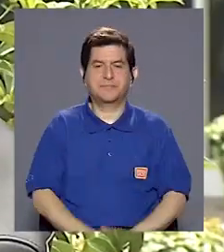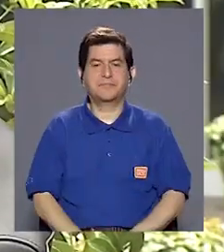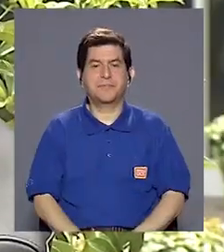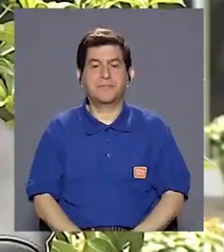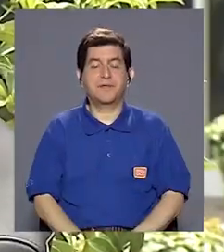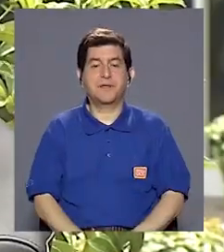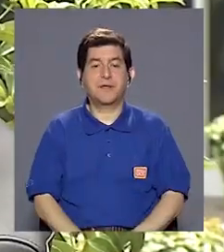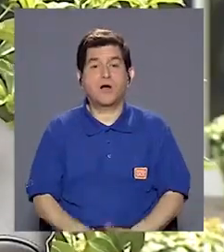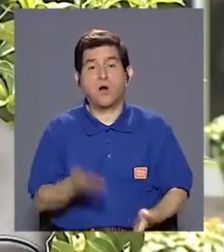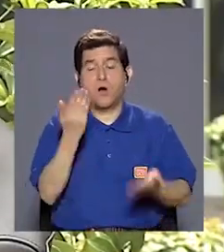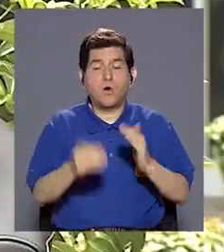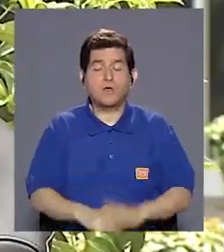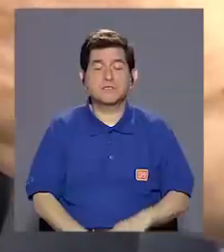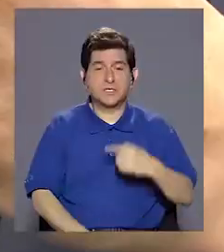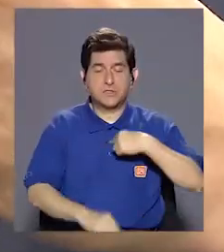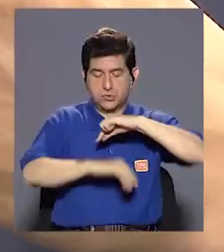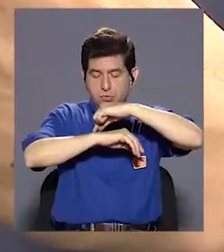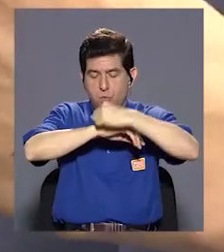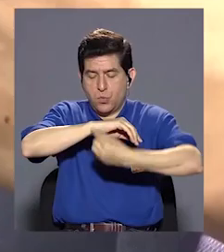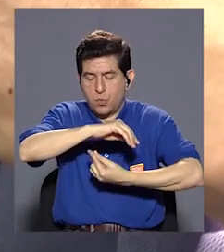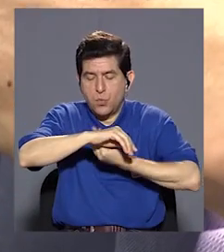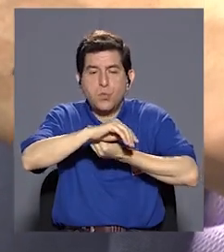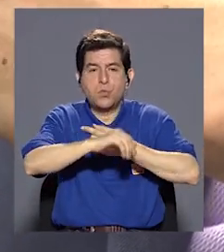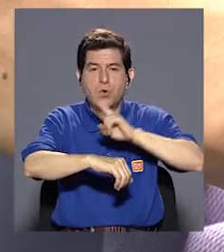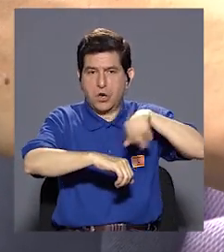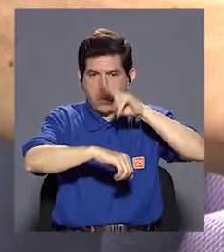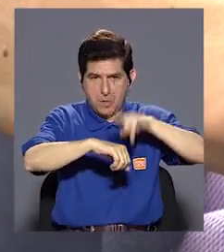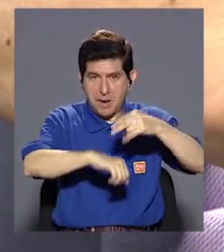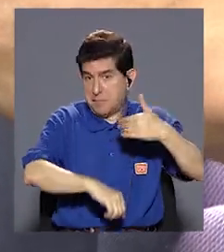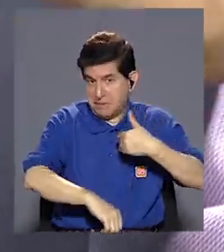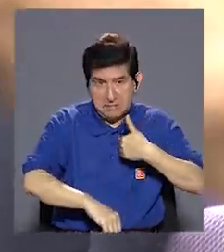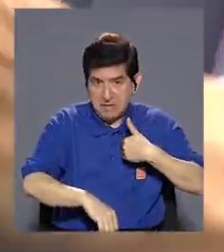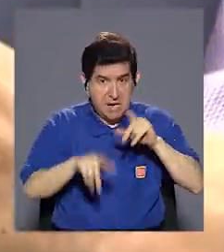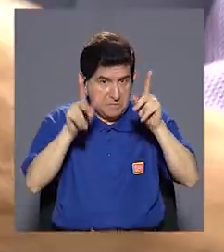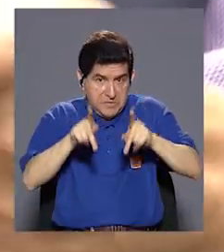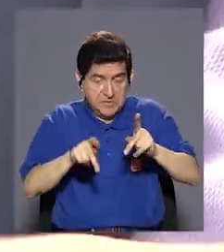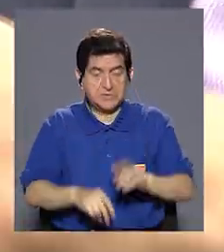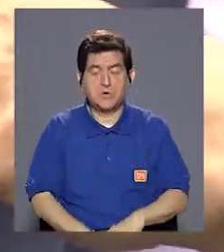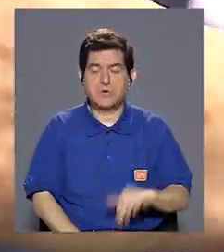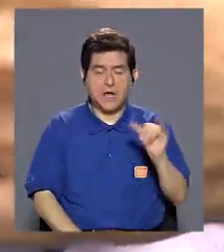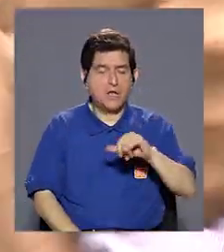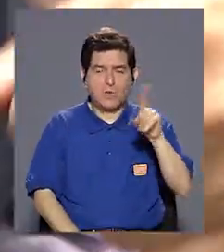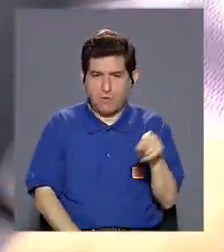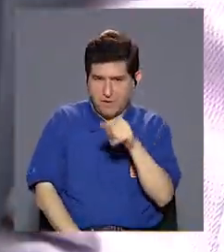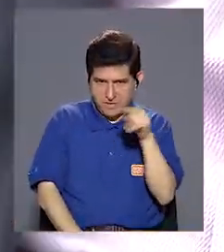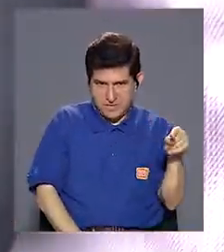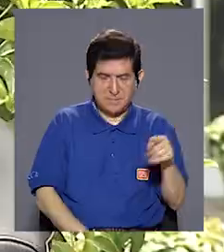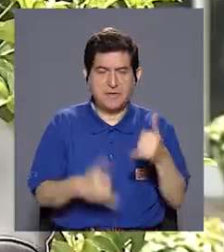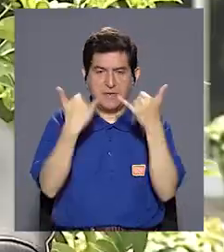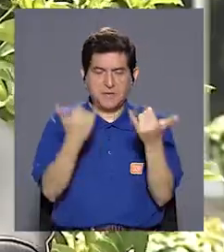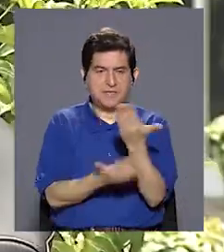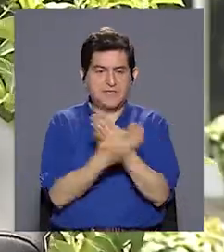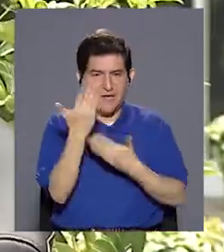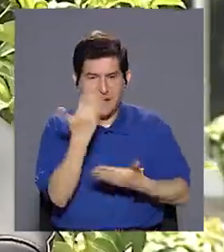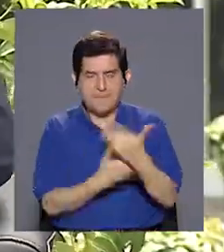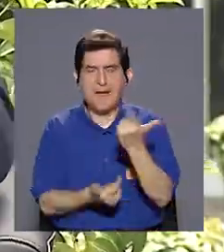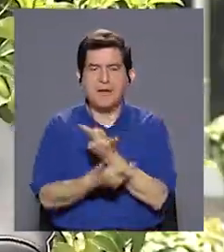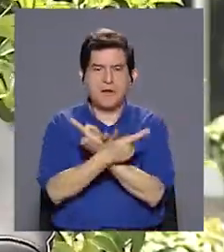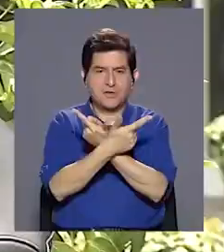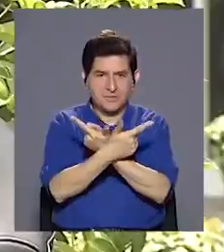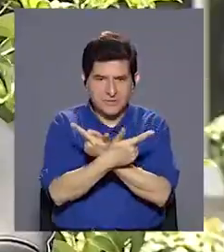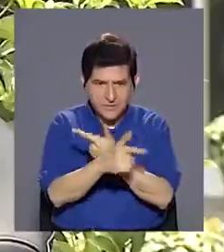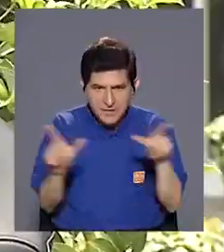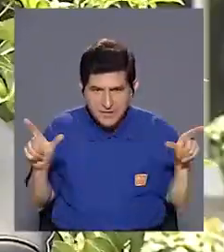También, bueno, esta pulsera, digamos, que yo frecuento andarla, yo también me la puedo quitar. Y ya cuando tengo mis manos